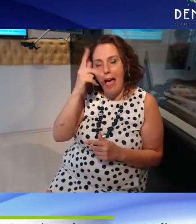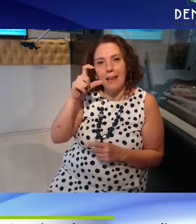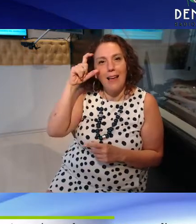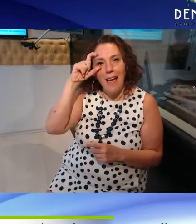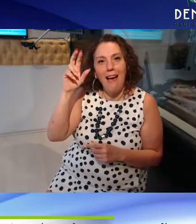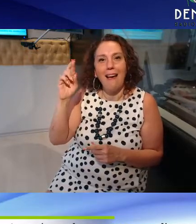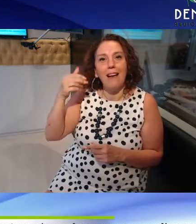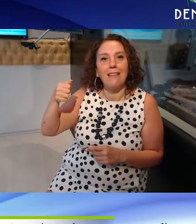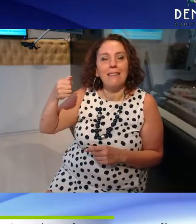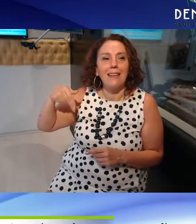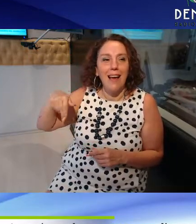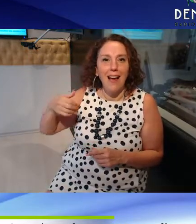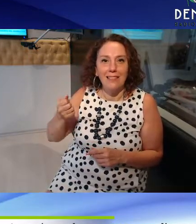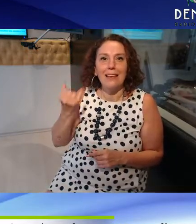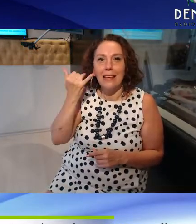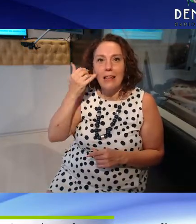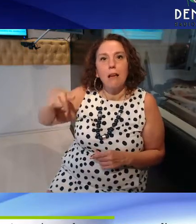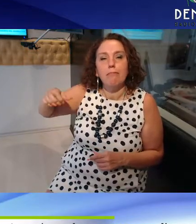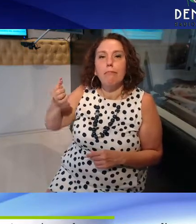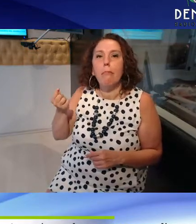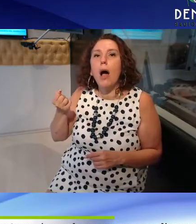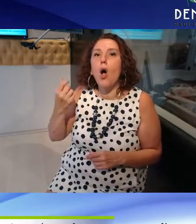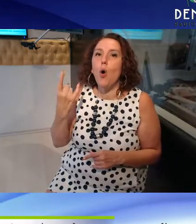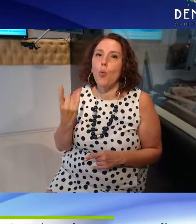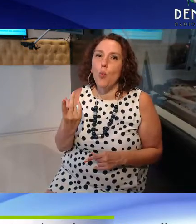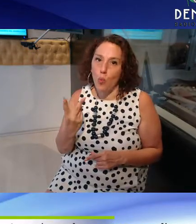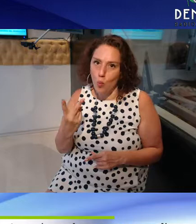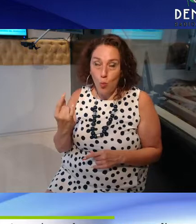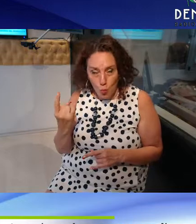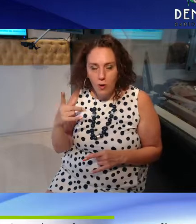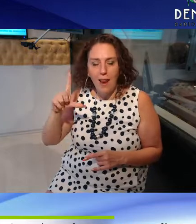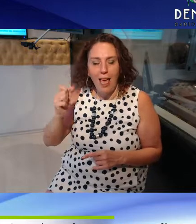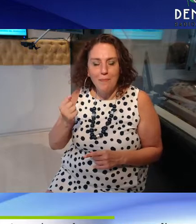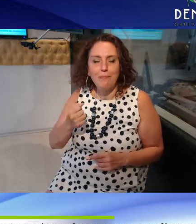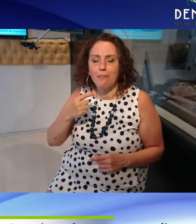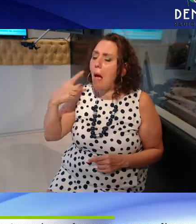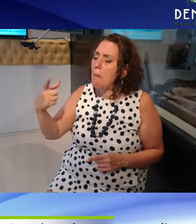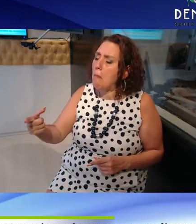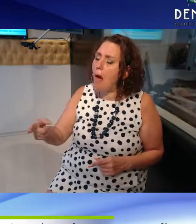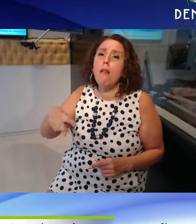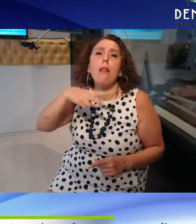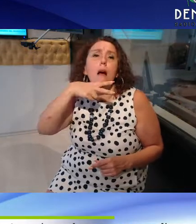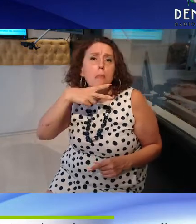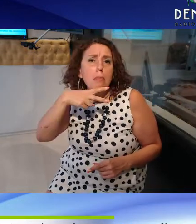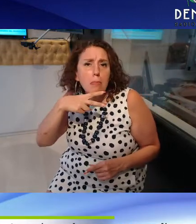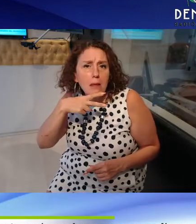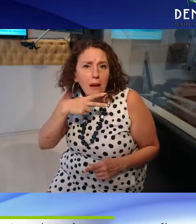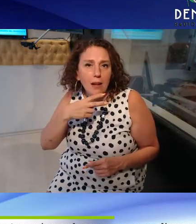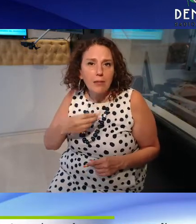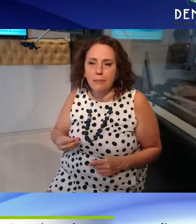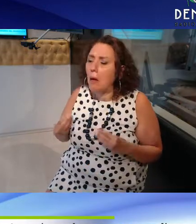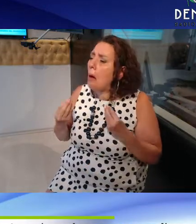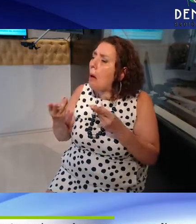Vergara. ¿Qué contaron de Casa Vergara, Ernie? Dale, Ernie, comentale un poco a Diego que hablaron de la Casa